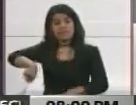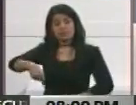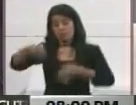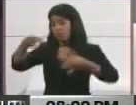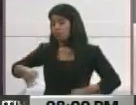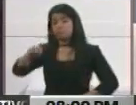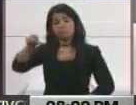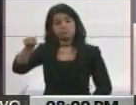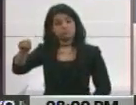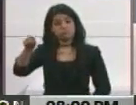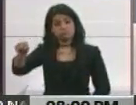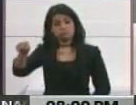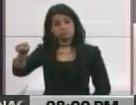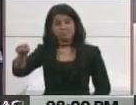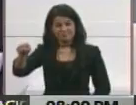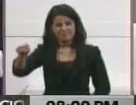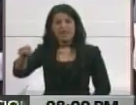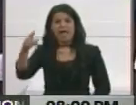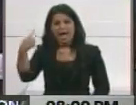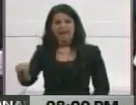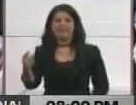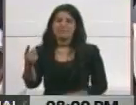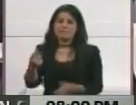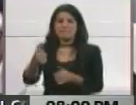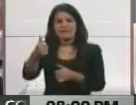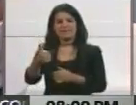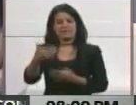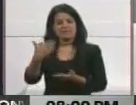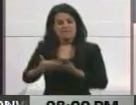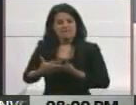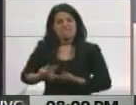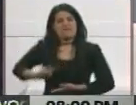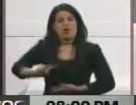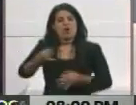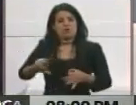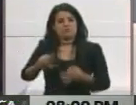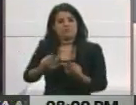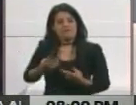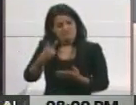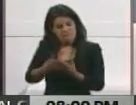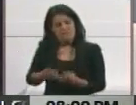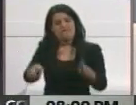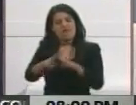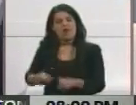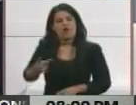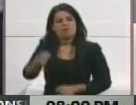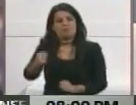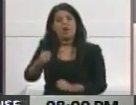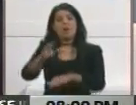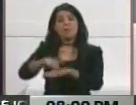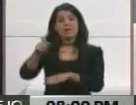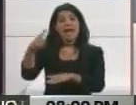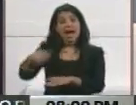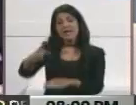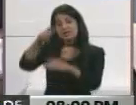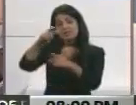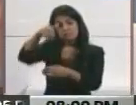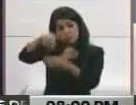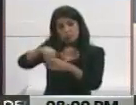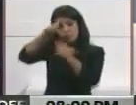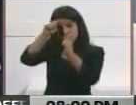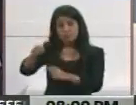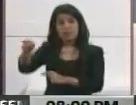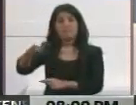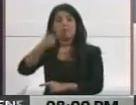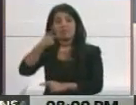lo tanto tiene una doble legitimidad legitimidad por lo que significa el régimen político legitimidad porque